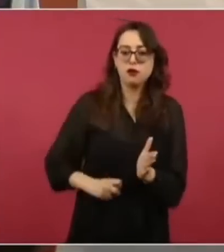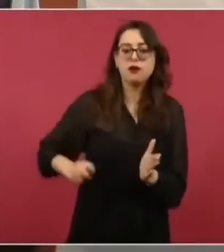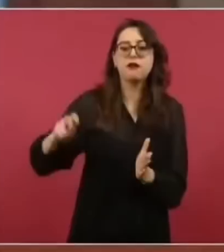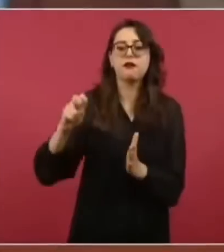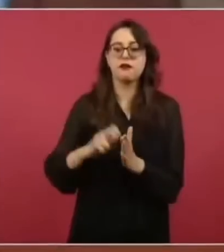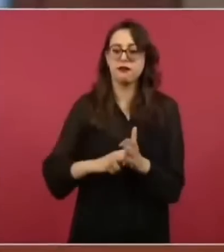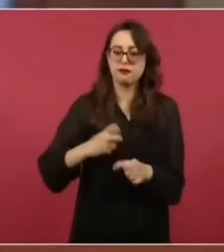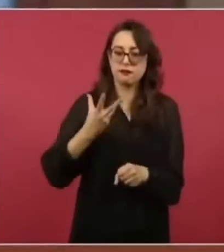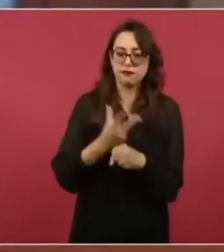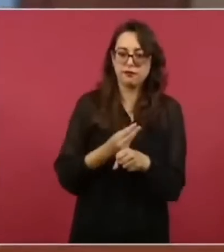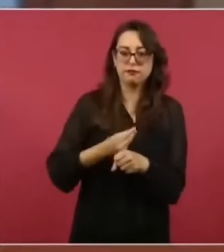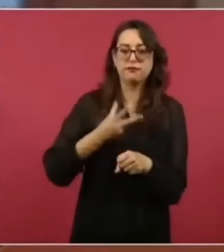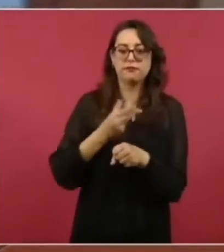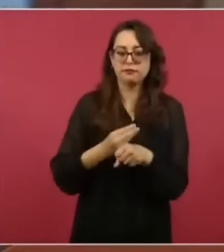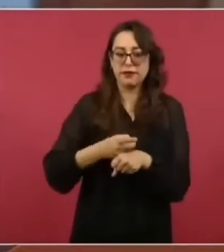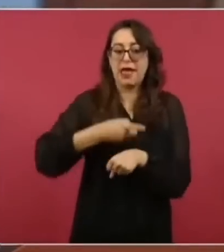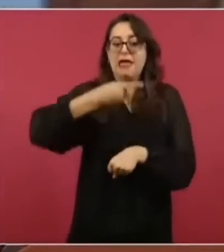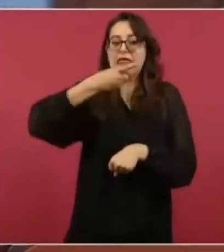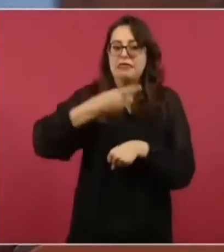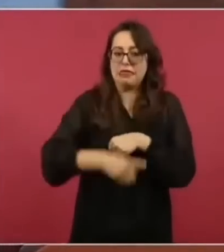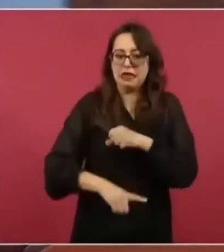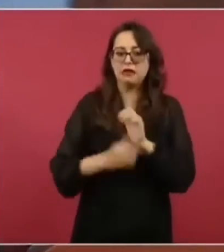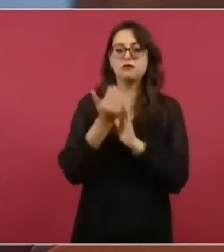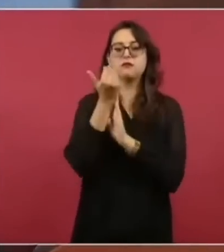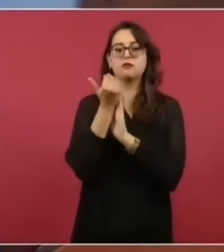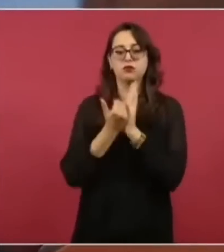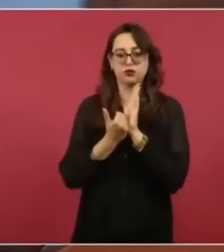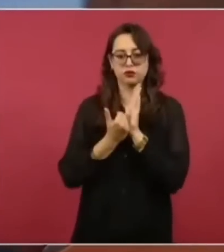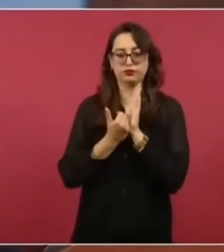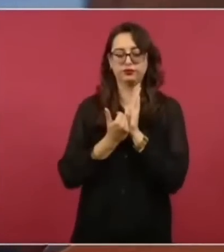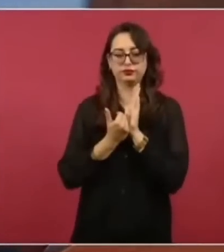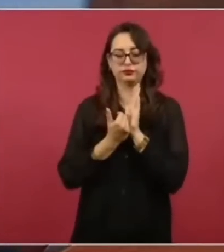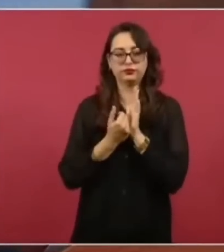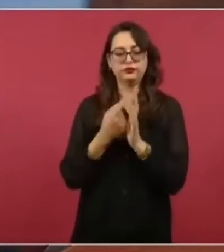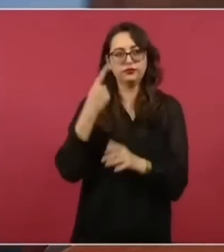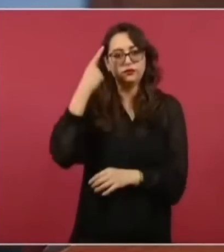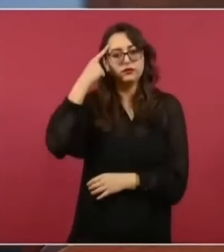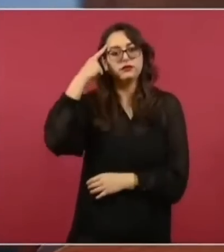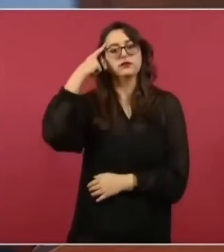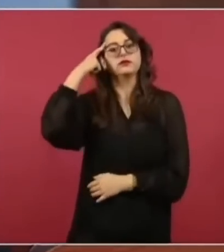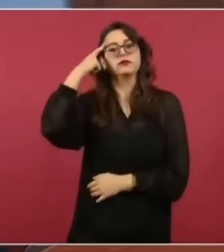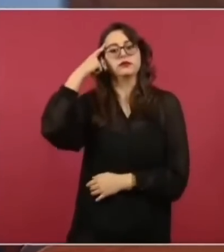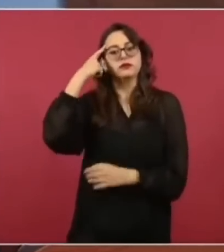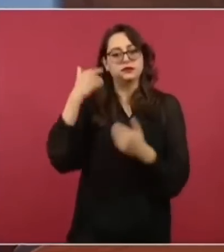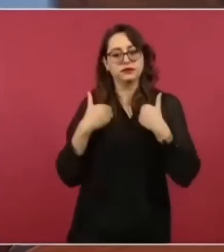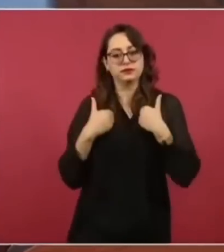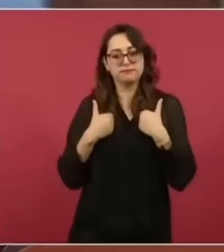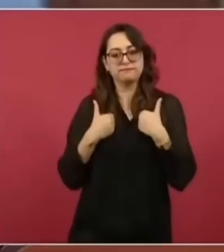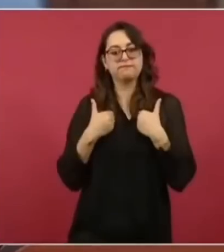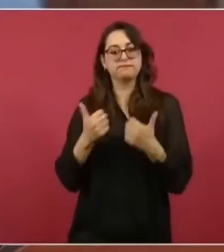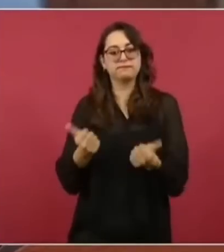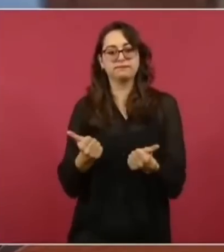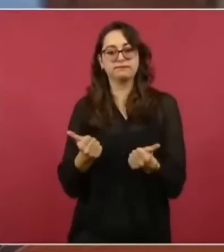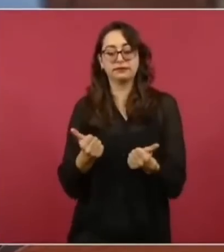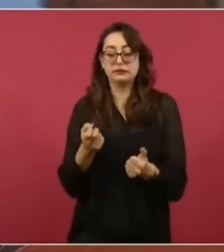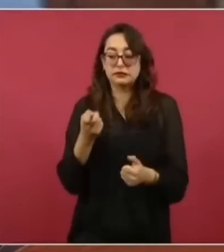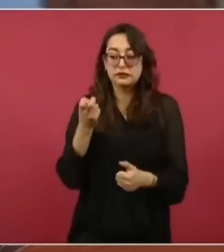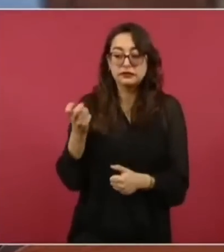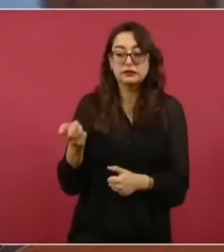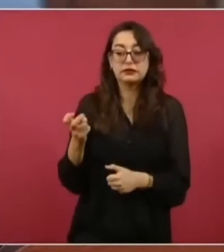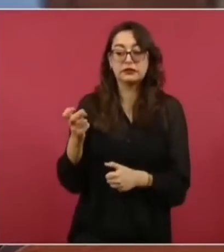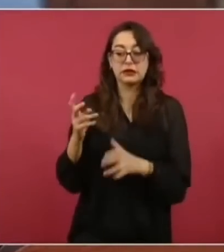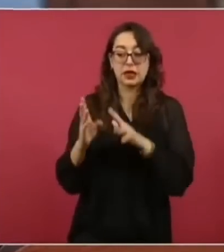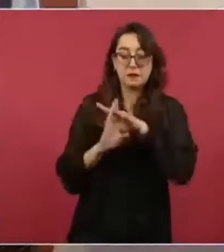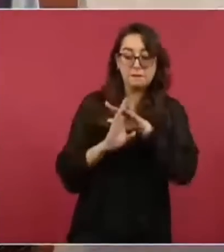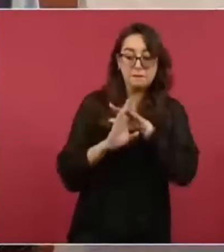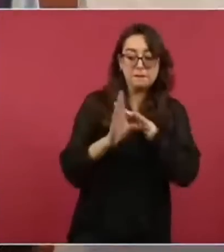y aminorar los daños, empezando por reconocer que la fobia